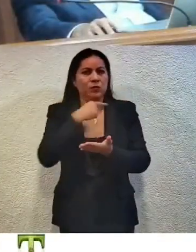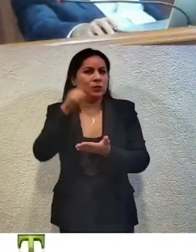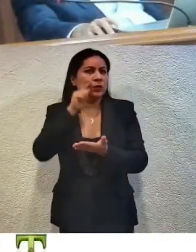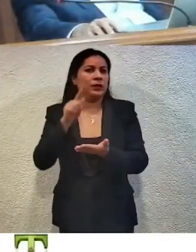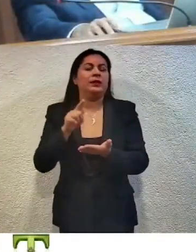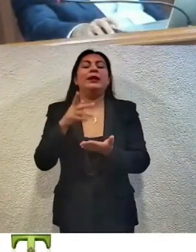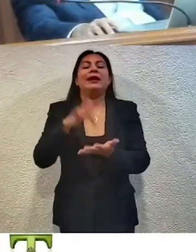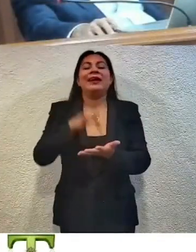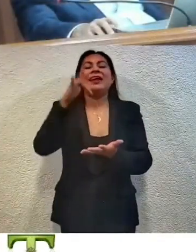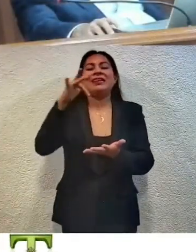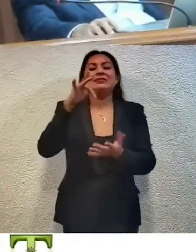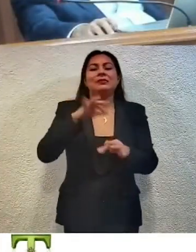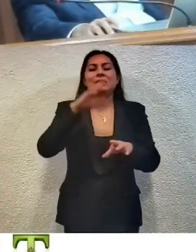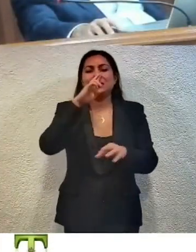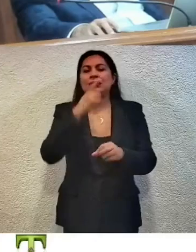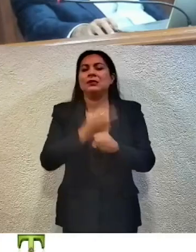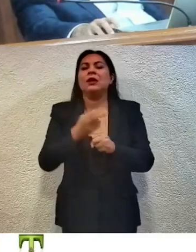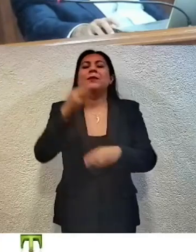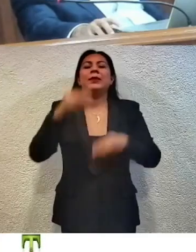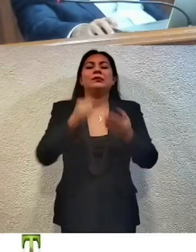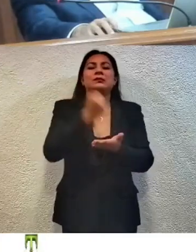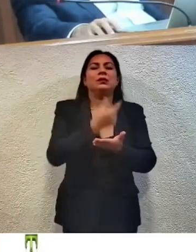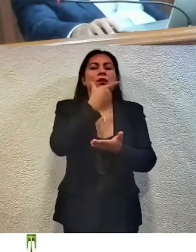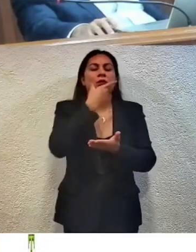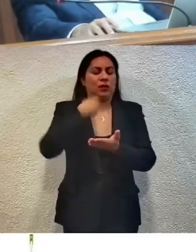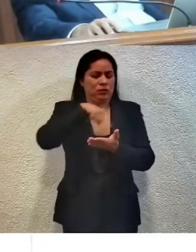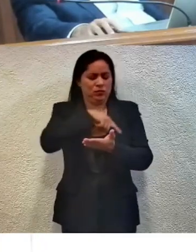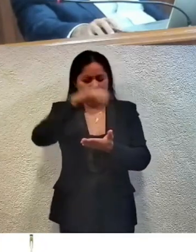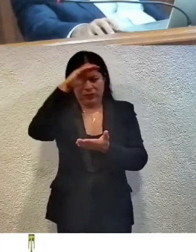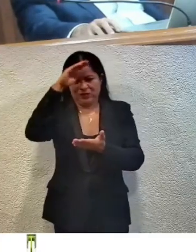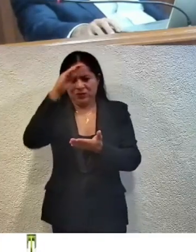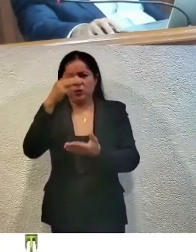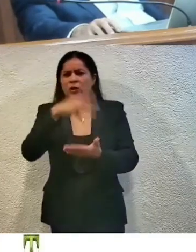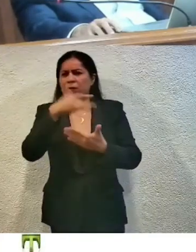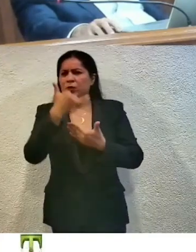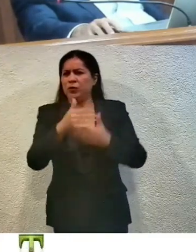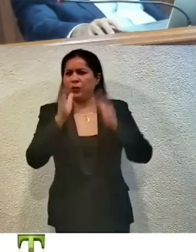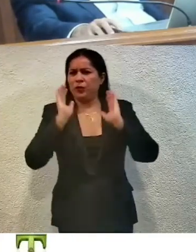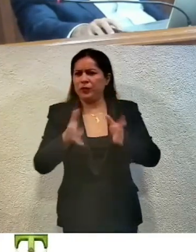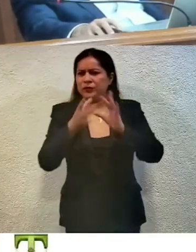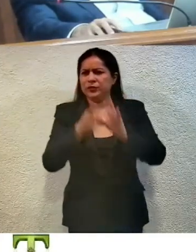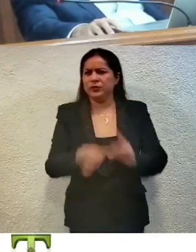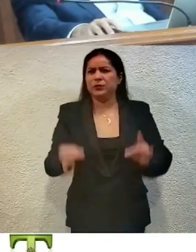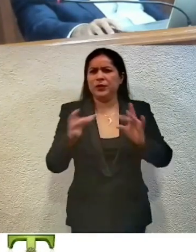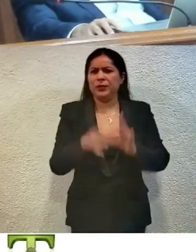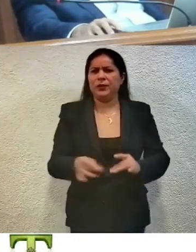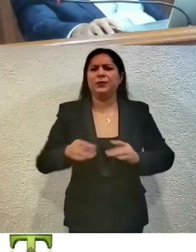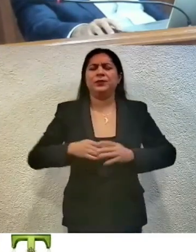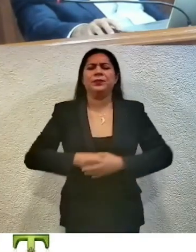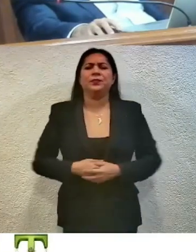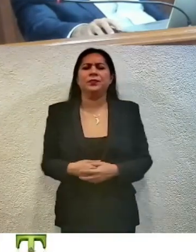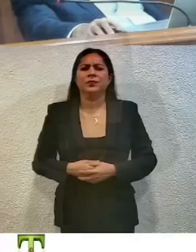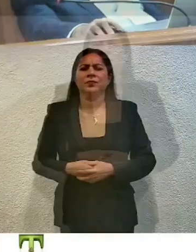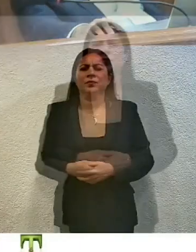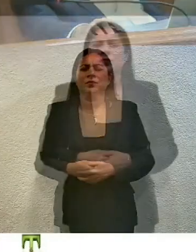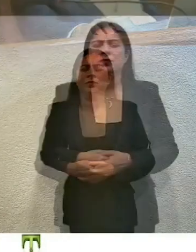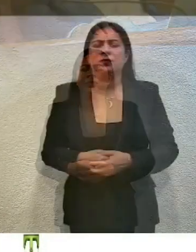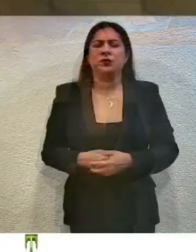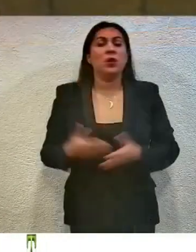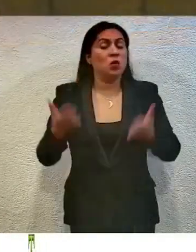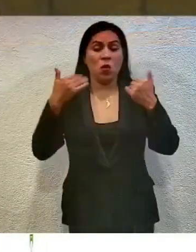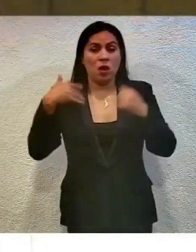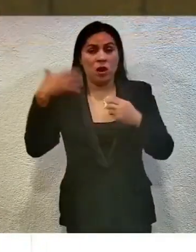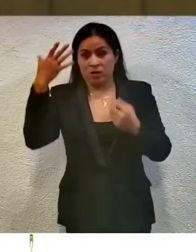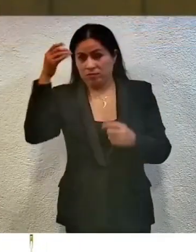Gracias, secretaria. Magistradas, magistrado, está a nuestra consideración el proyecto de acuerdo plenario del que se ha dado cuenta. No